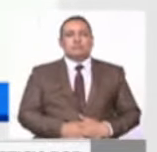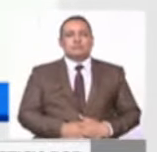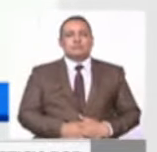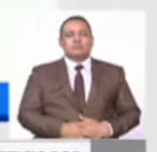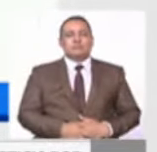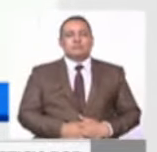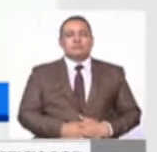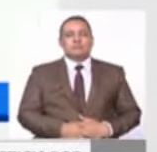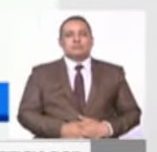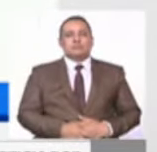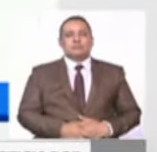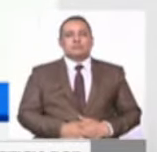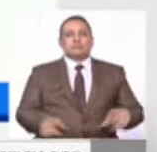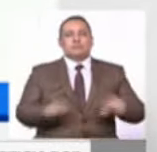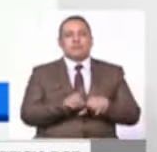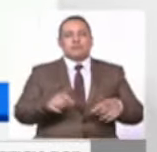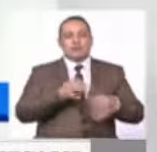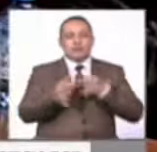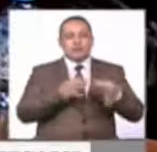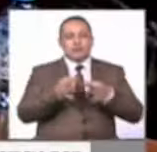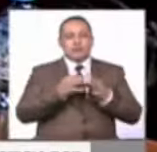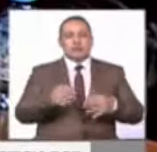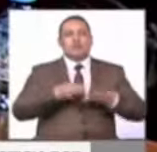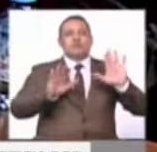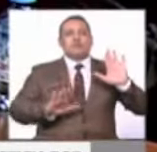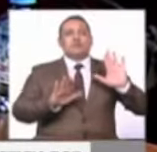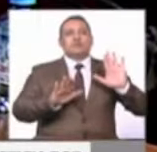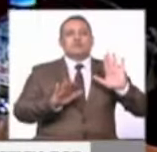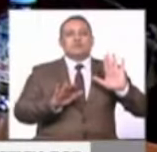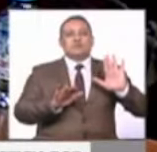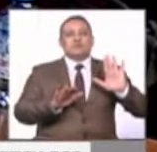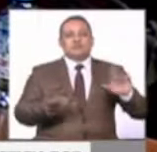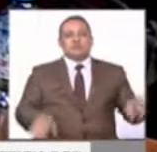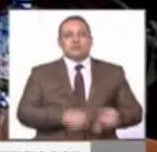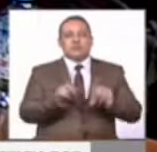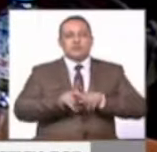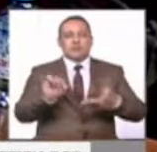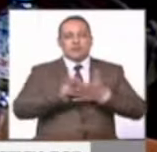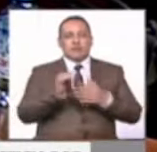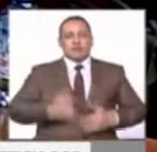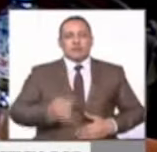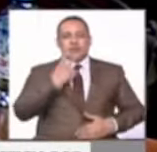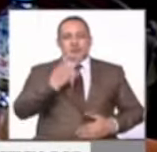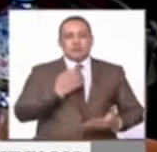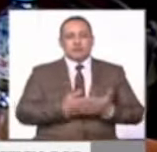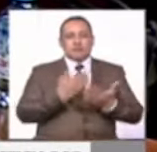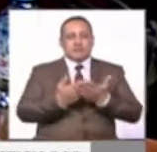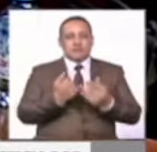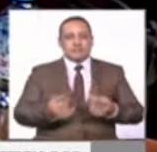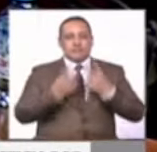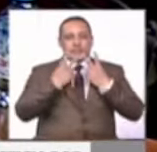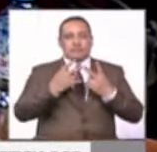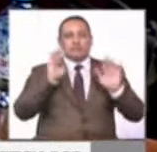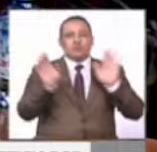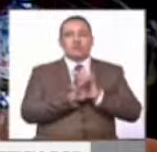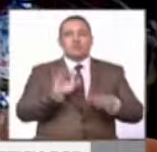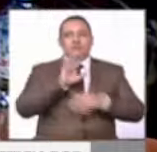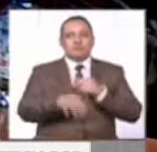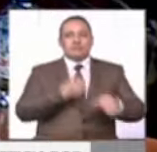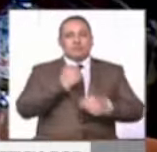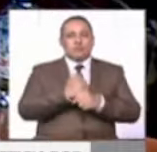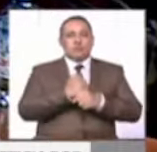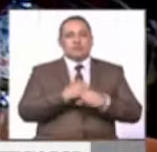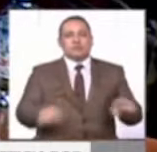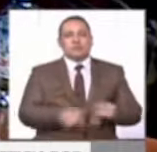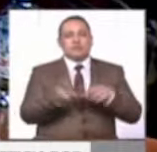demande vale decir la juramentación fue efectuada por 5 años